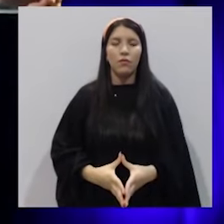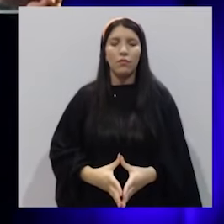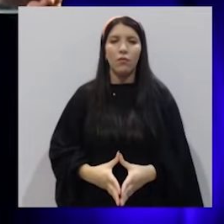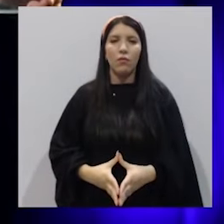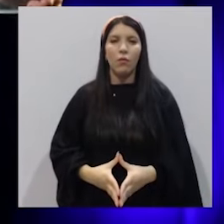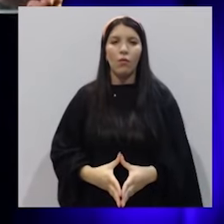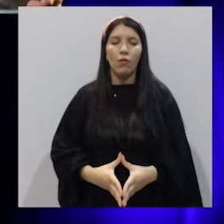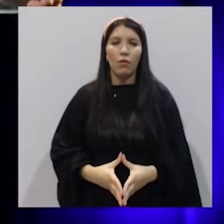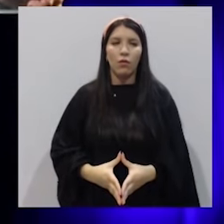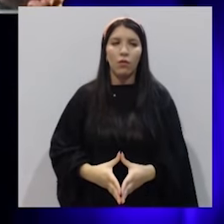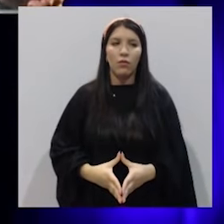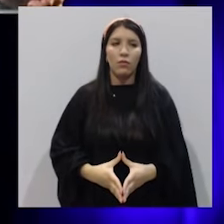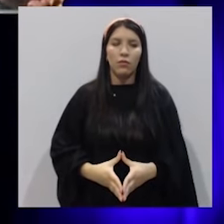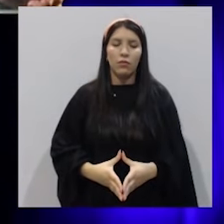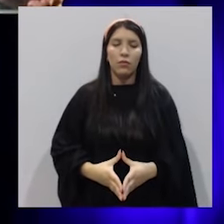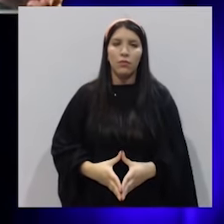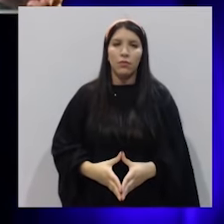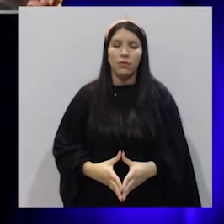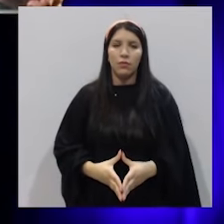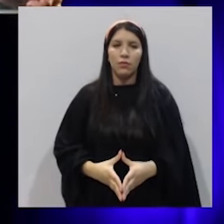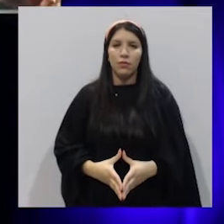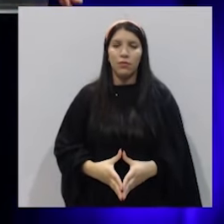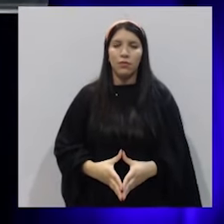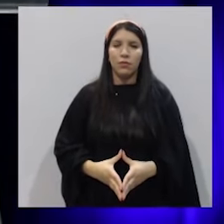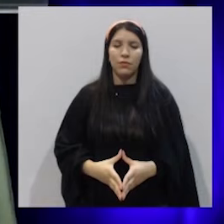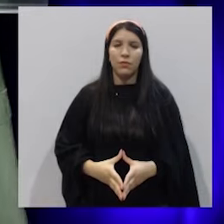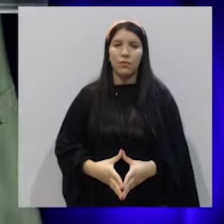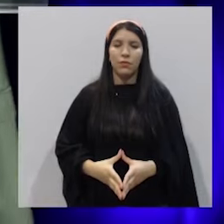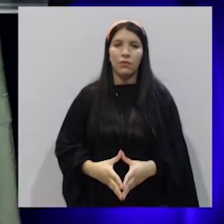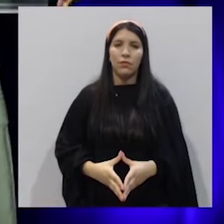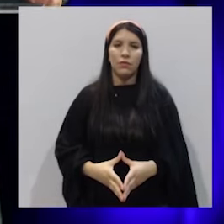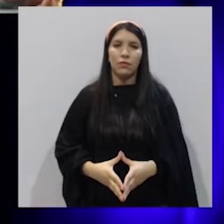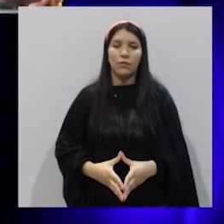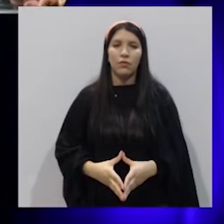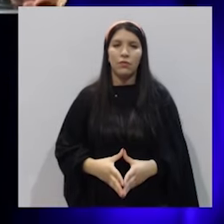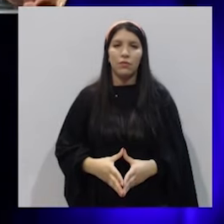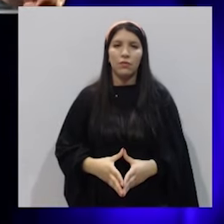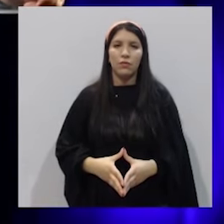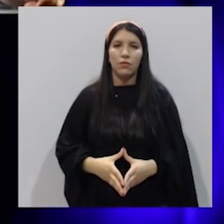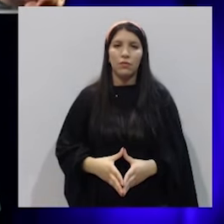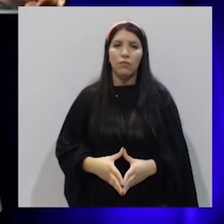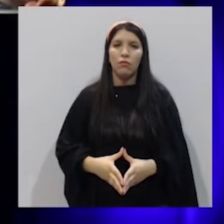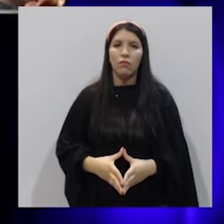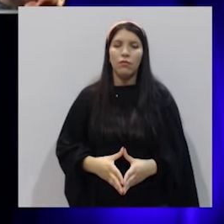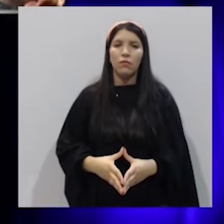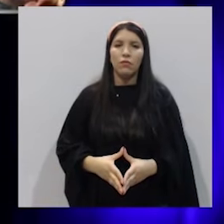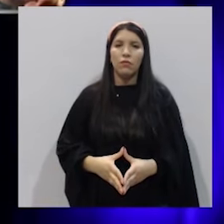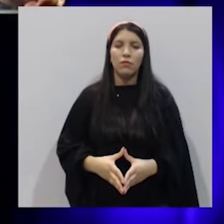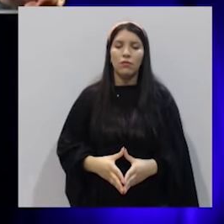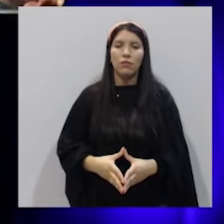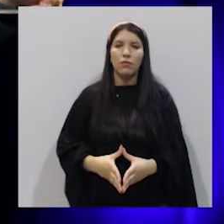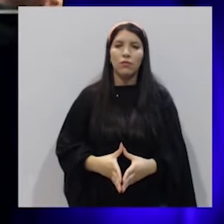principios establecidos en la palabra de dios cuando hay desenfreno cuando hay lujuria